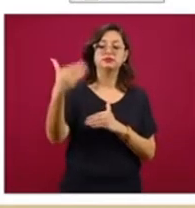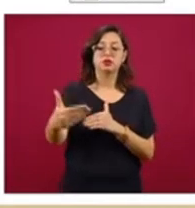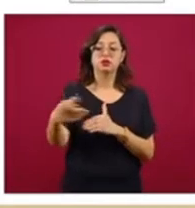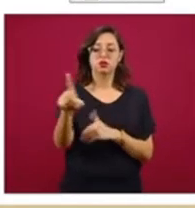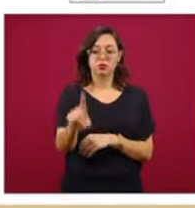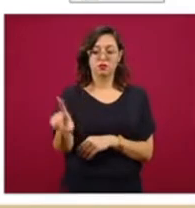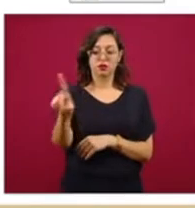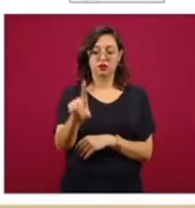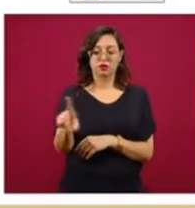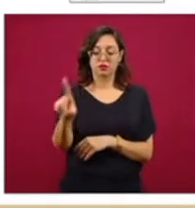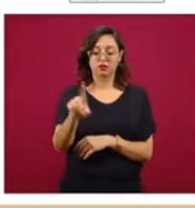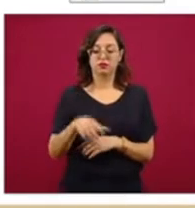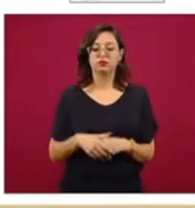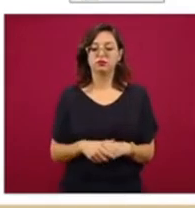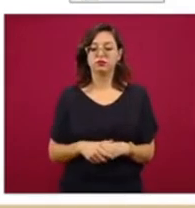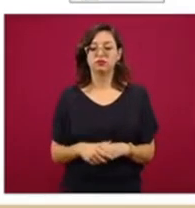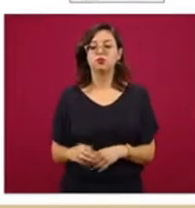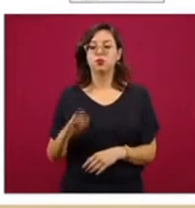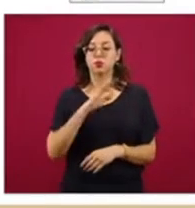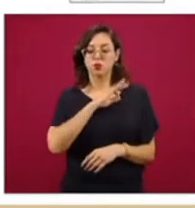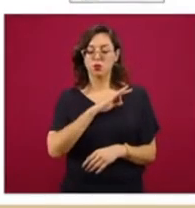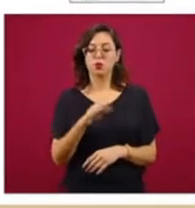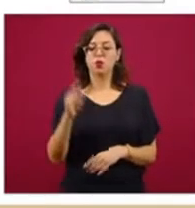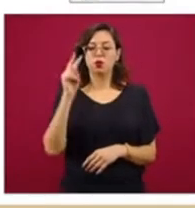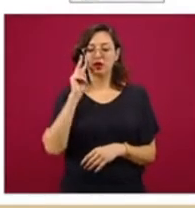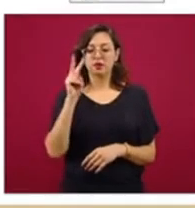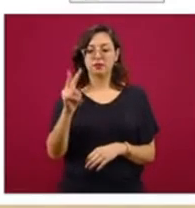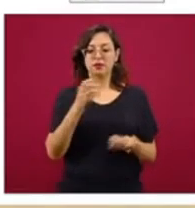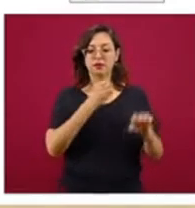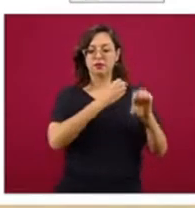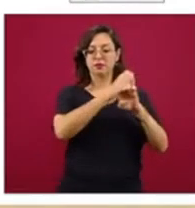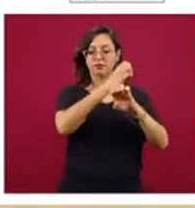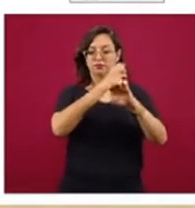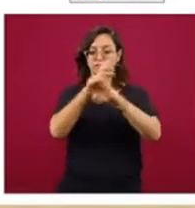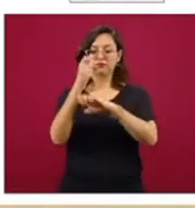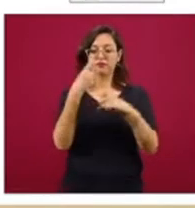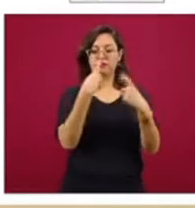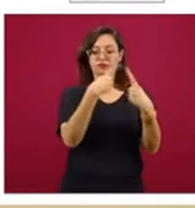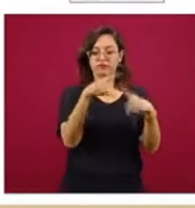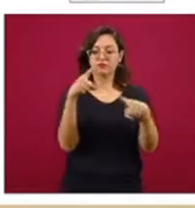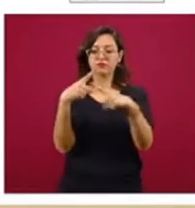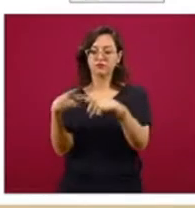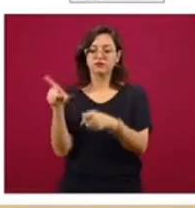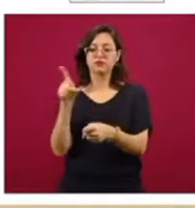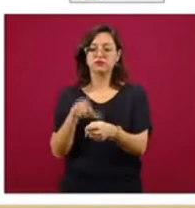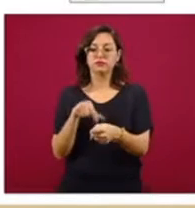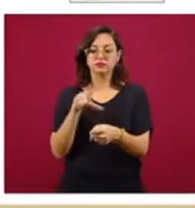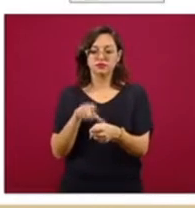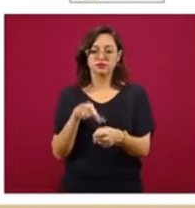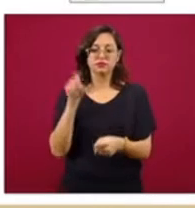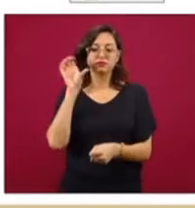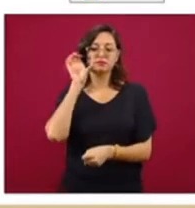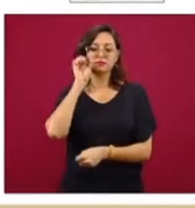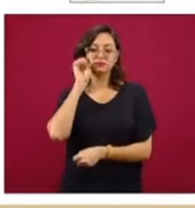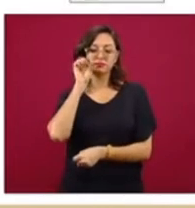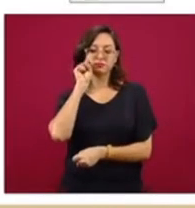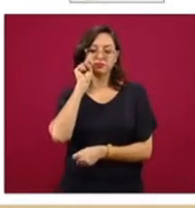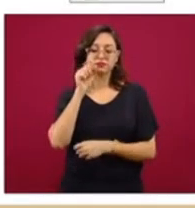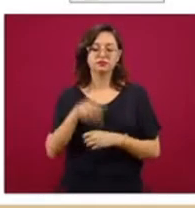domingo. Esta es la distribución, las entidades federativas que están en el color